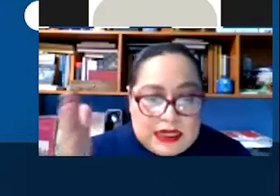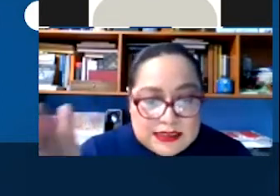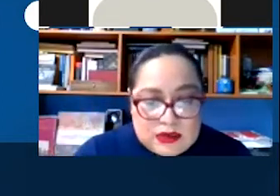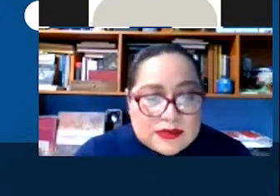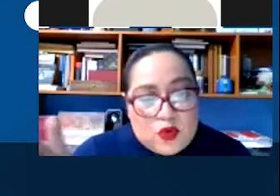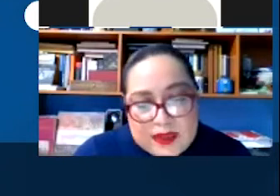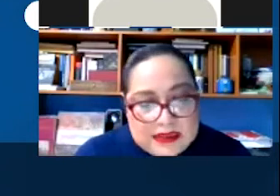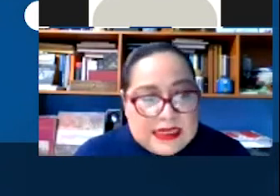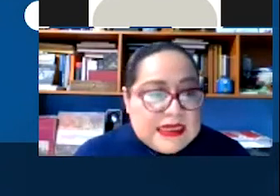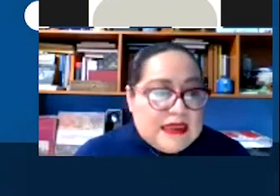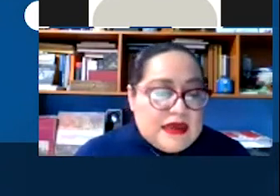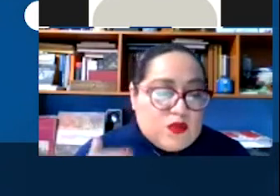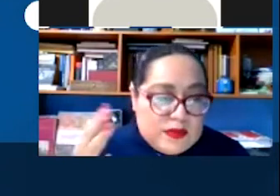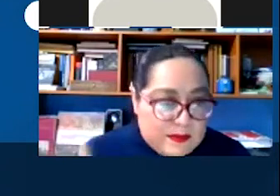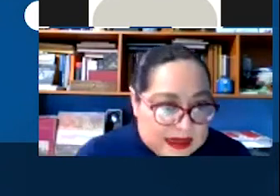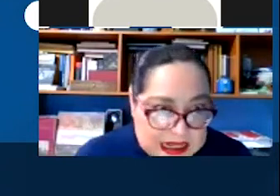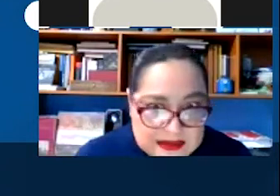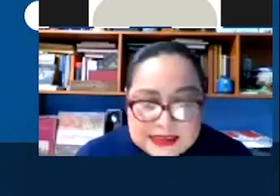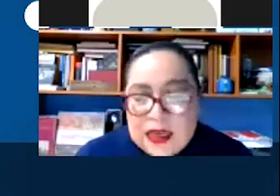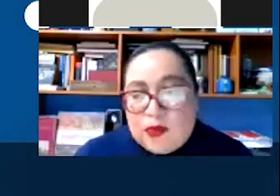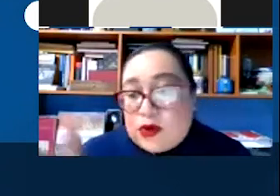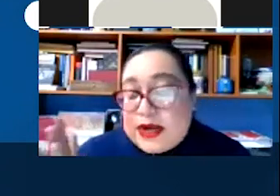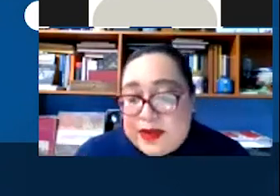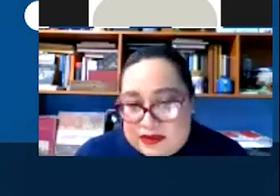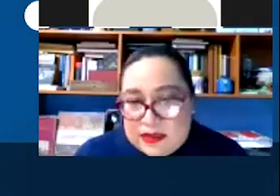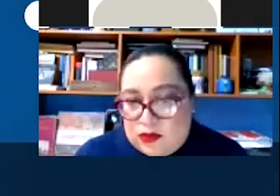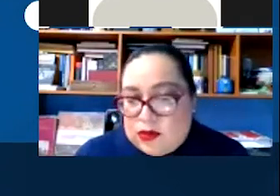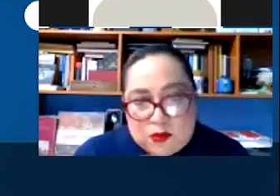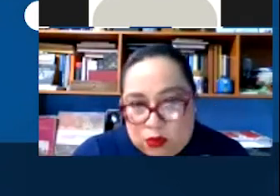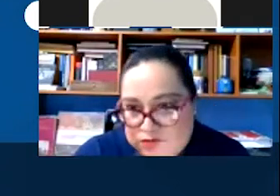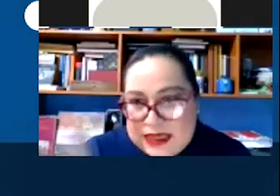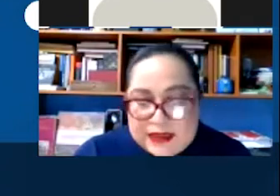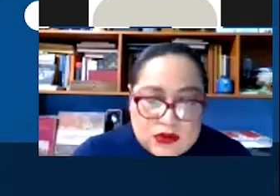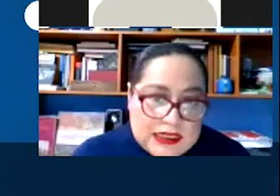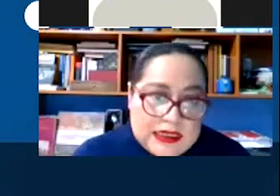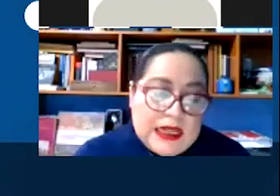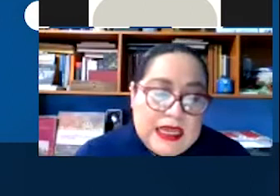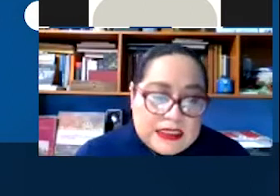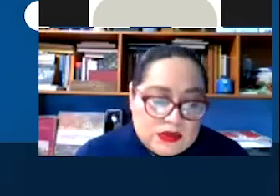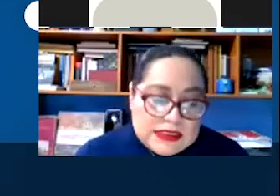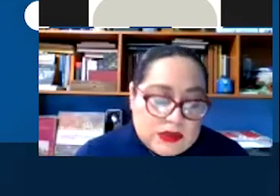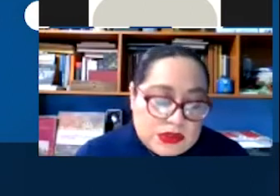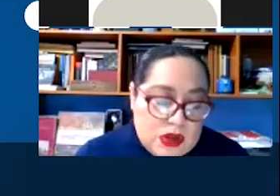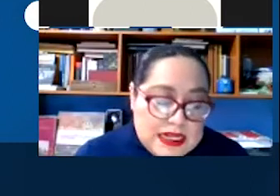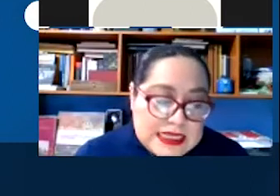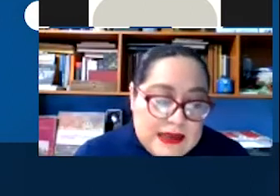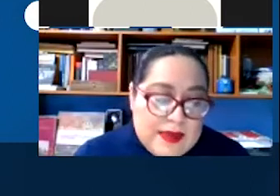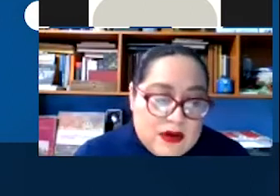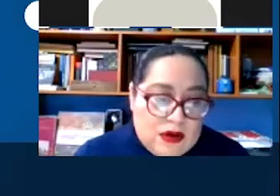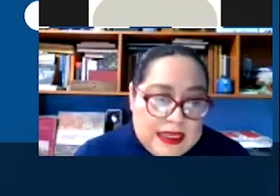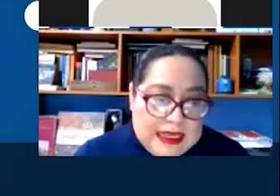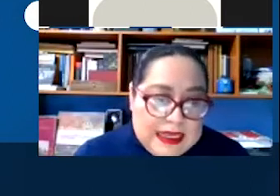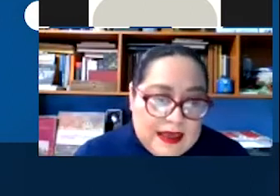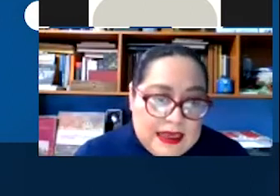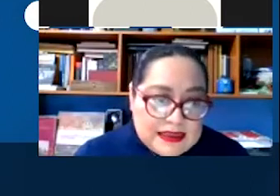proyectos, en acciones muy bien diseñadas, muy bien planeadas, programadas, ¿no?, como ustedes lo tienen en sus instituciones,